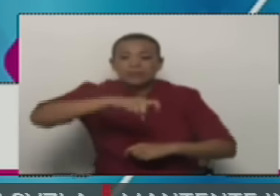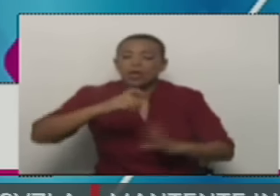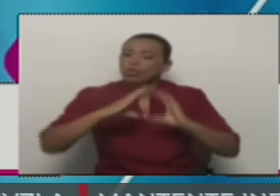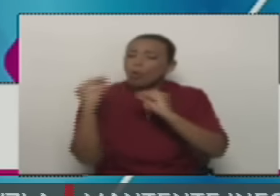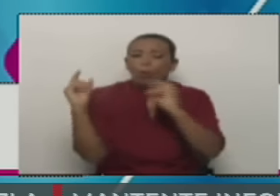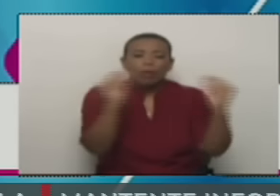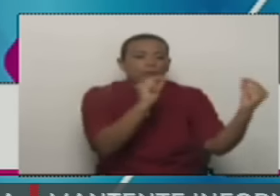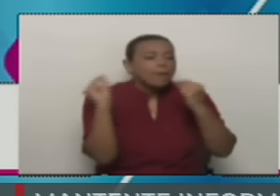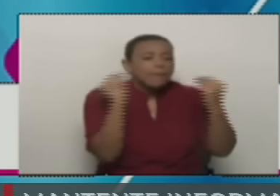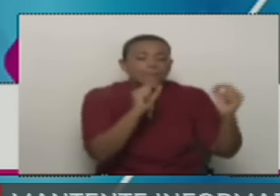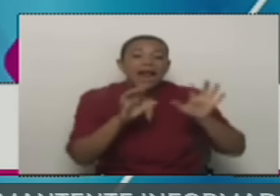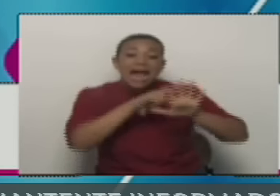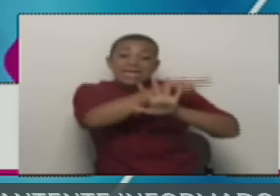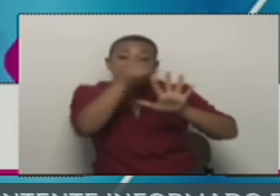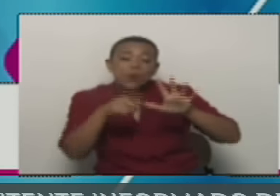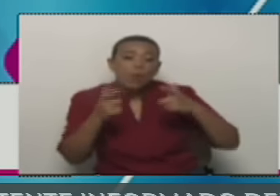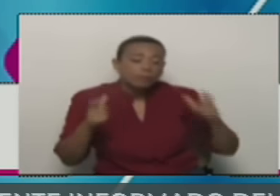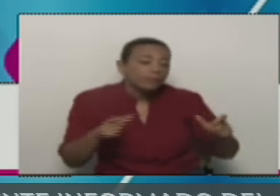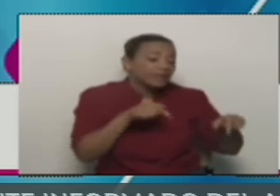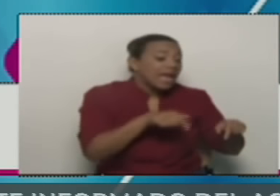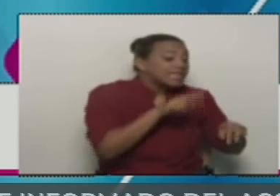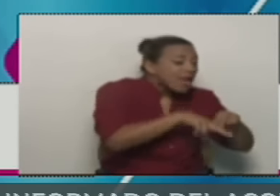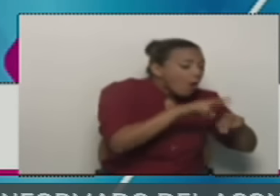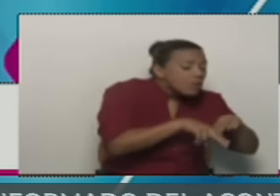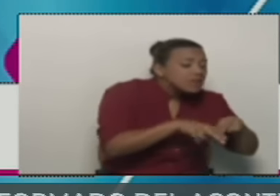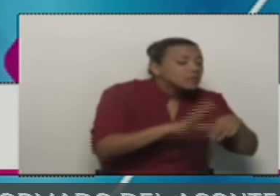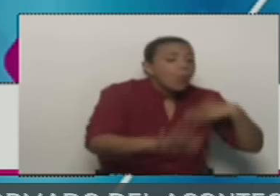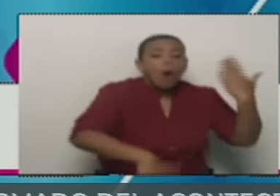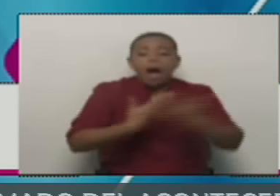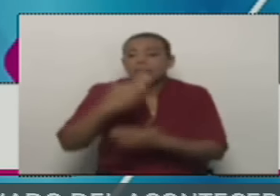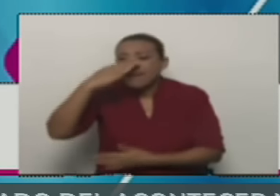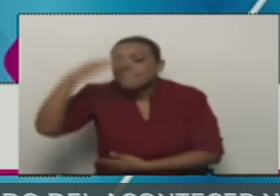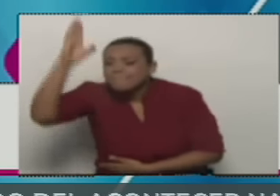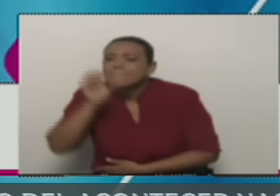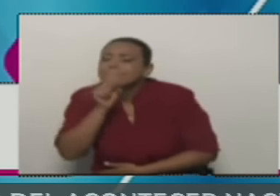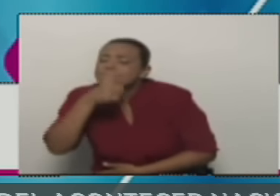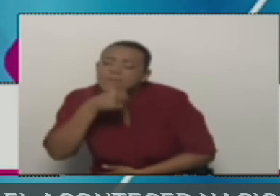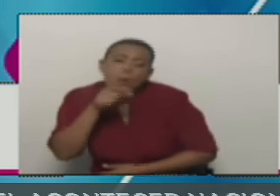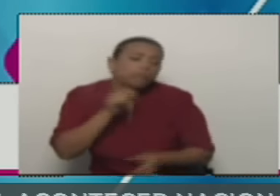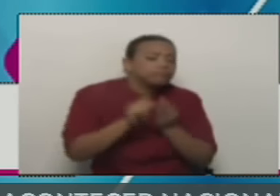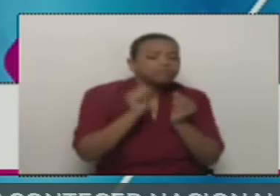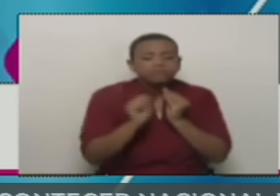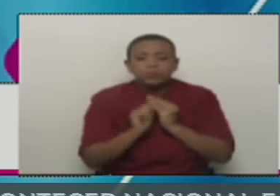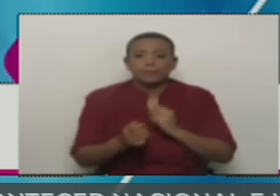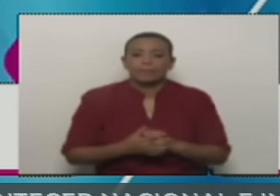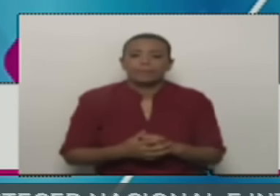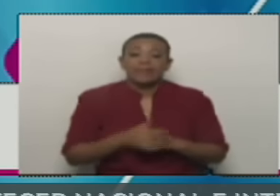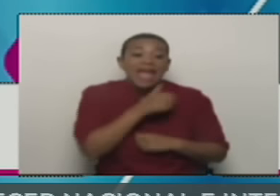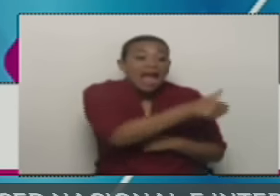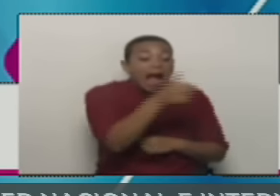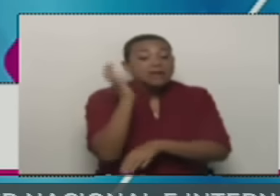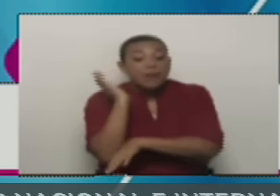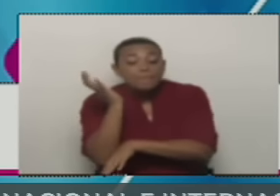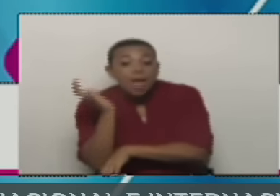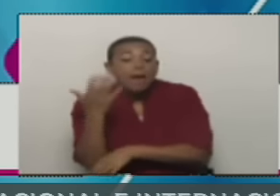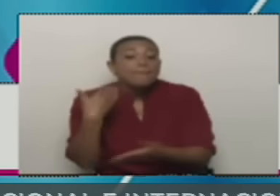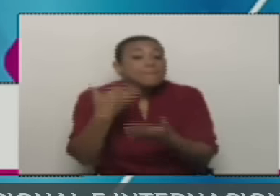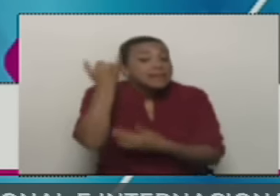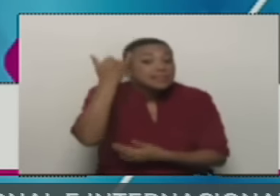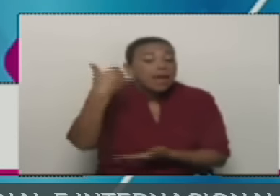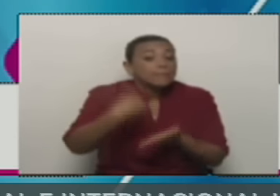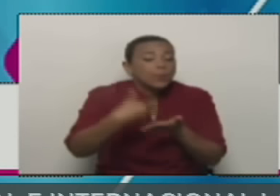discutimos las 5 generaciones, las 7 fuerzas, discutimos absolutamente todos los temas de debate y de discusión. En cada asamblea estamos planteando algunos